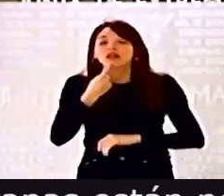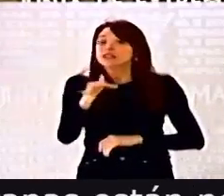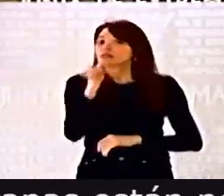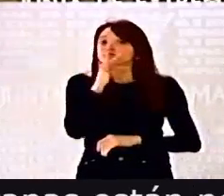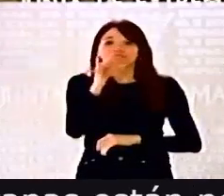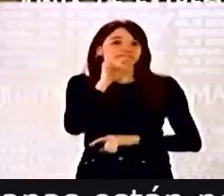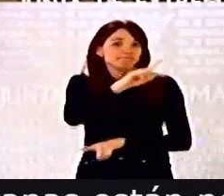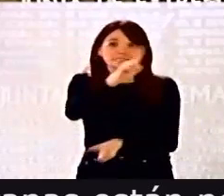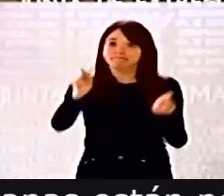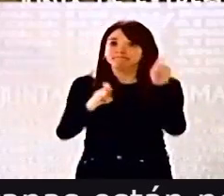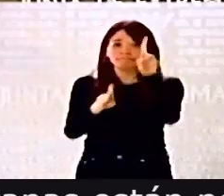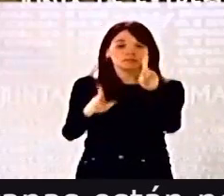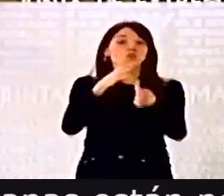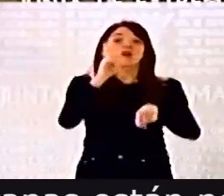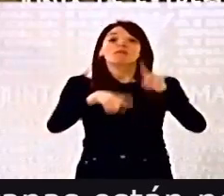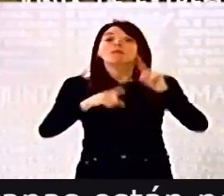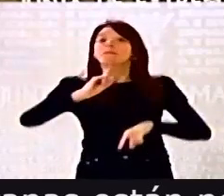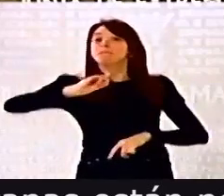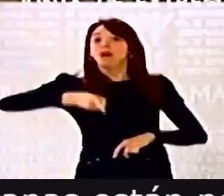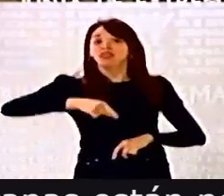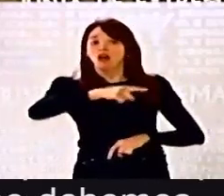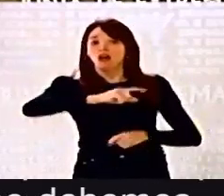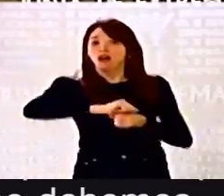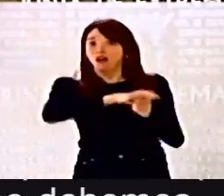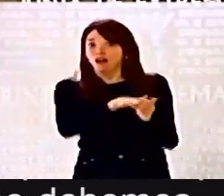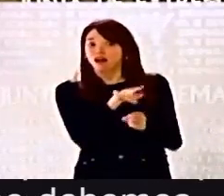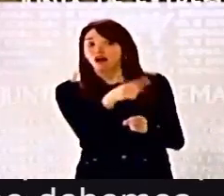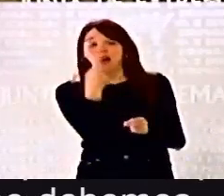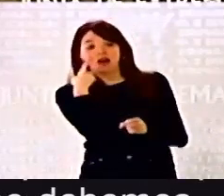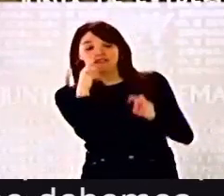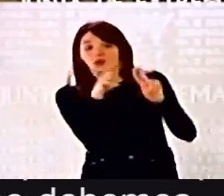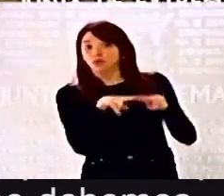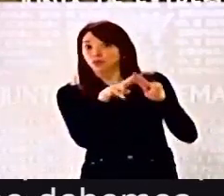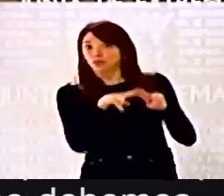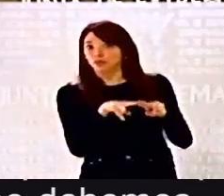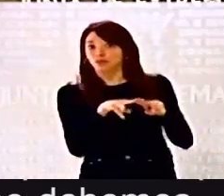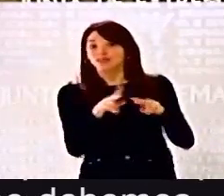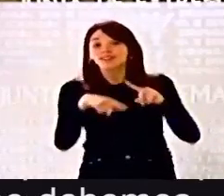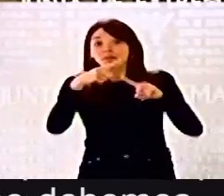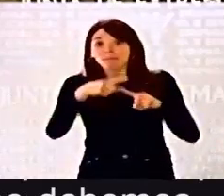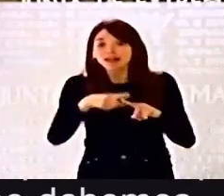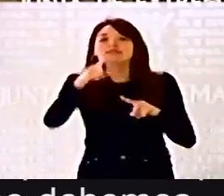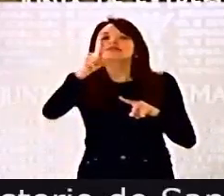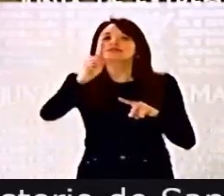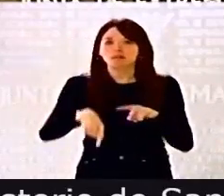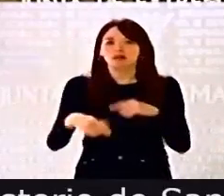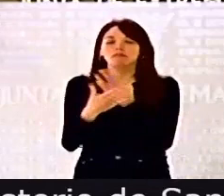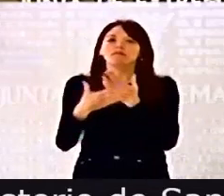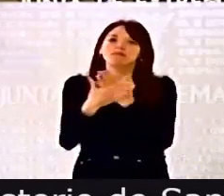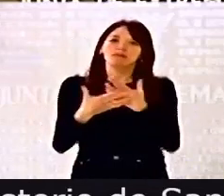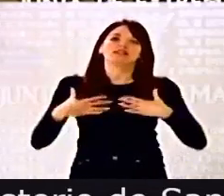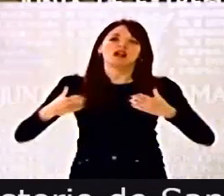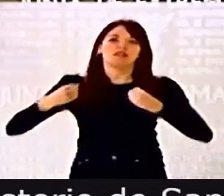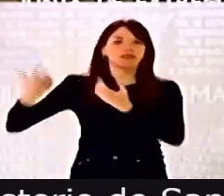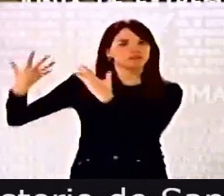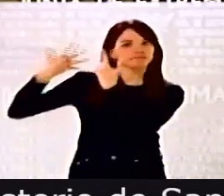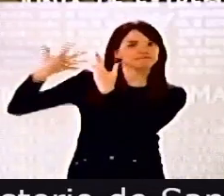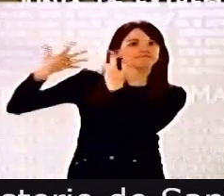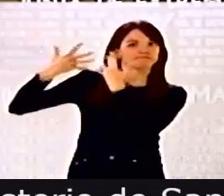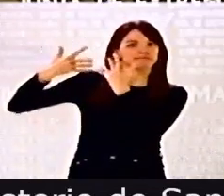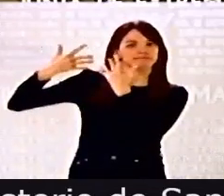virus, al que no debemos perder el respeto, y a las recomendaciones del Ministerio de Sanidad al respecto. Pero es importante